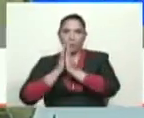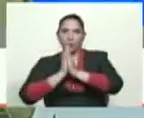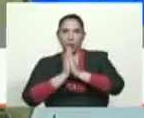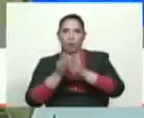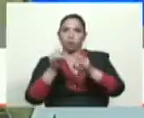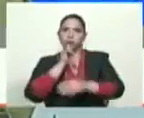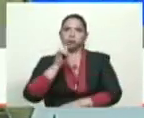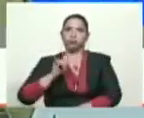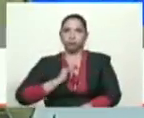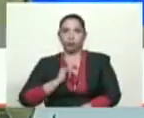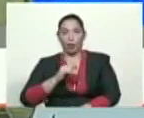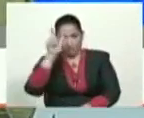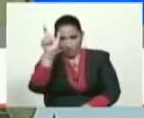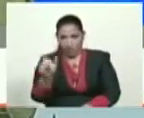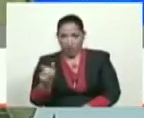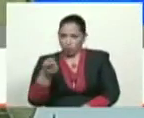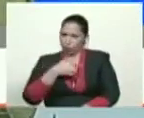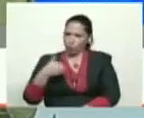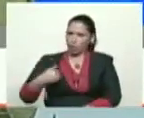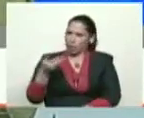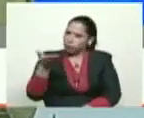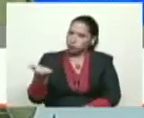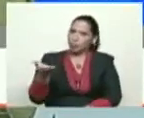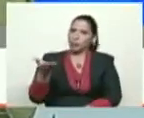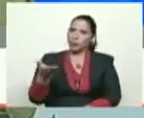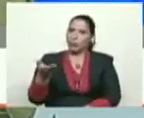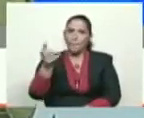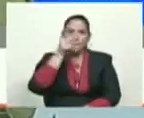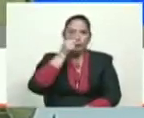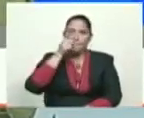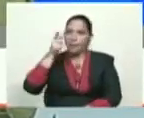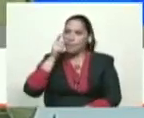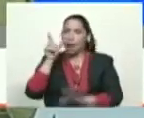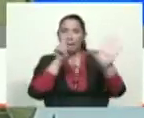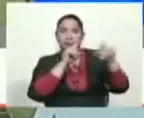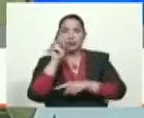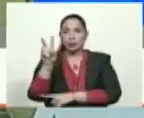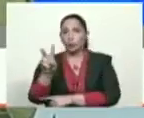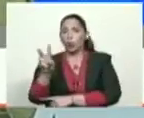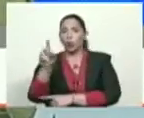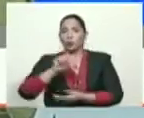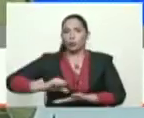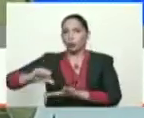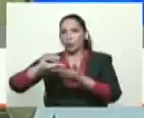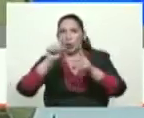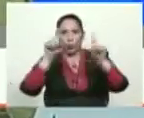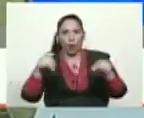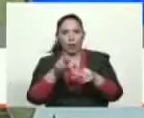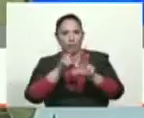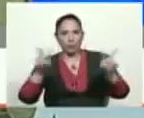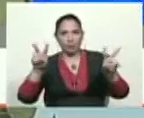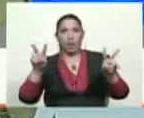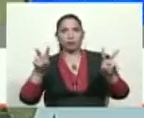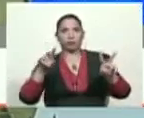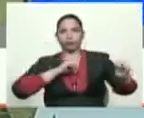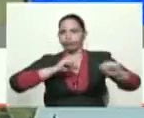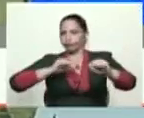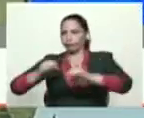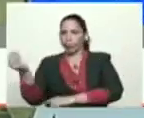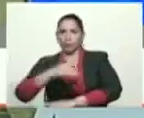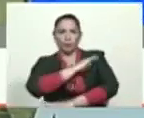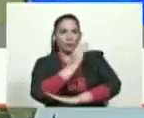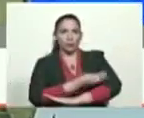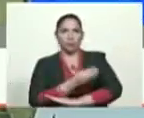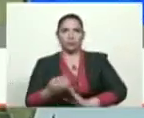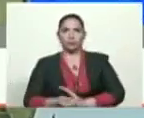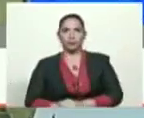personalmente yo quiero que usted supervise en estas 62 ciudades que los cuadrantes de paz se activen con más fuerza